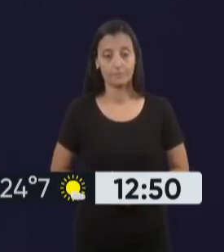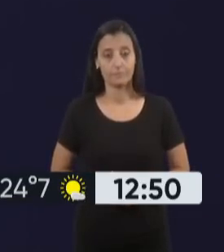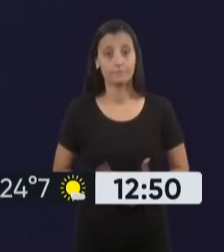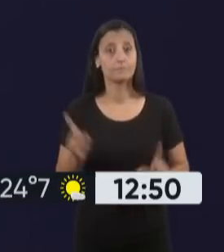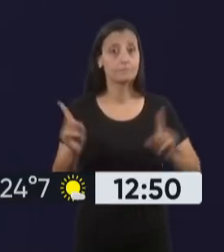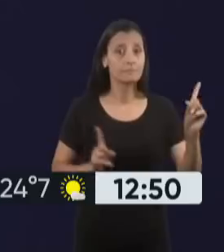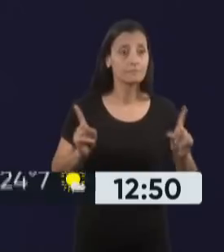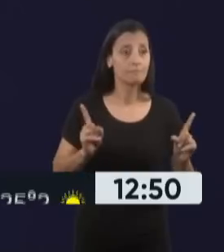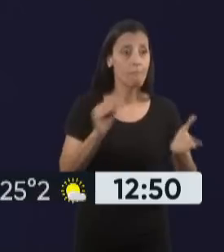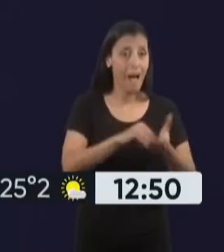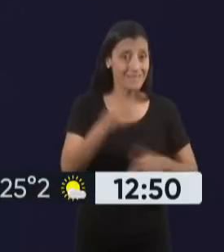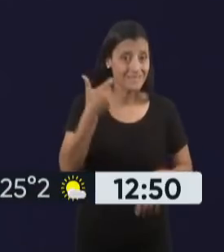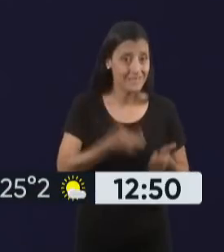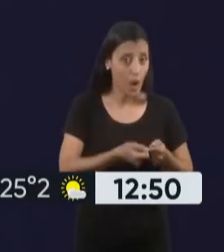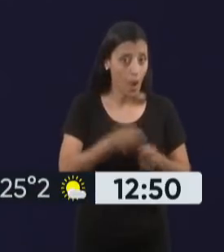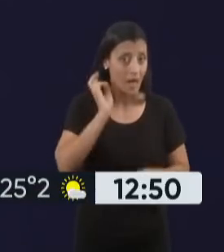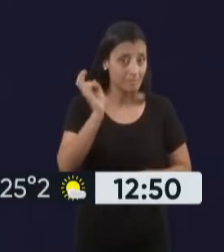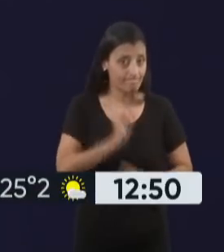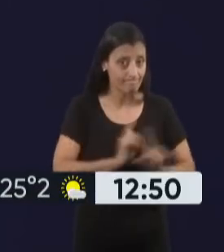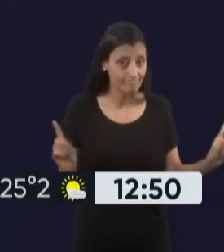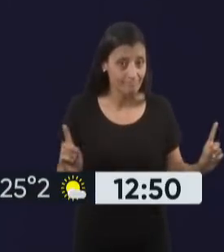¿Algún otro handy que quiera sonar? No.